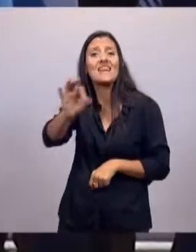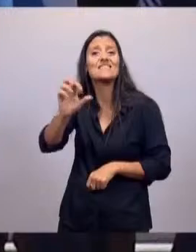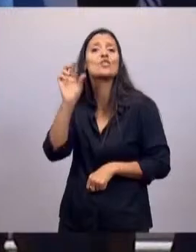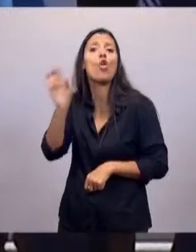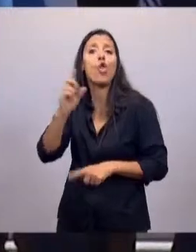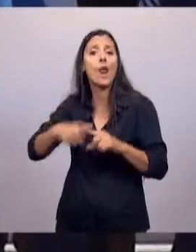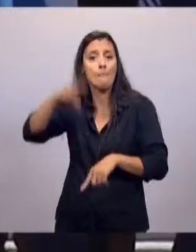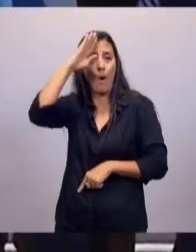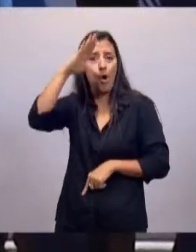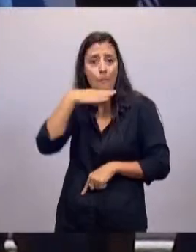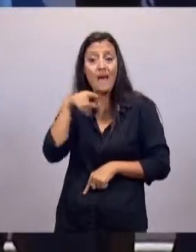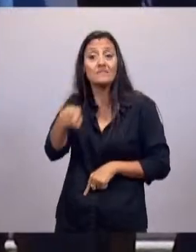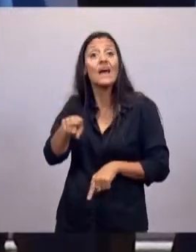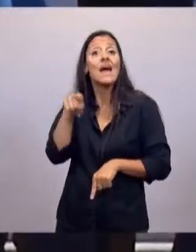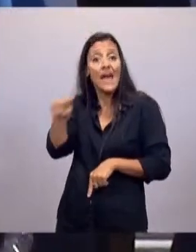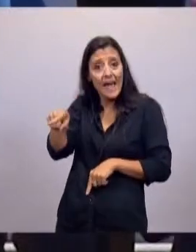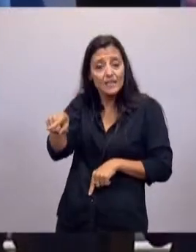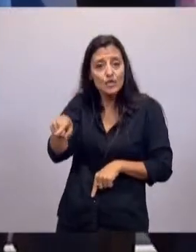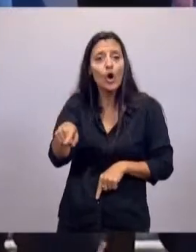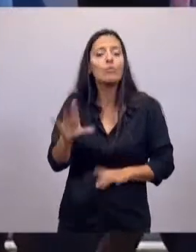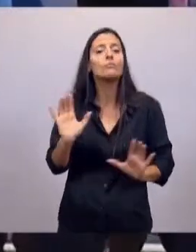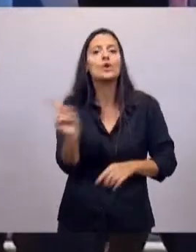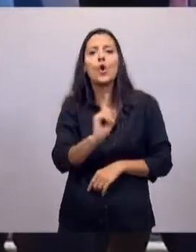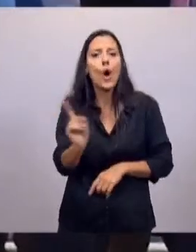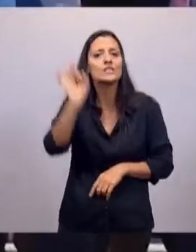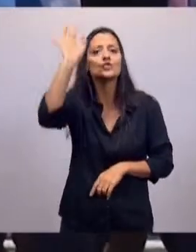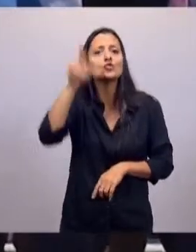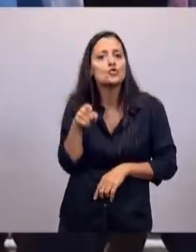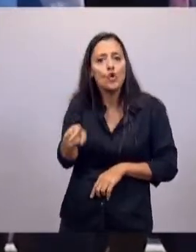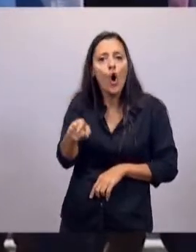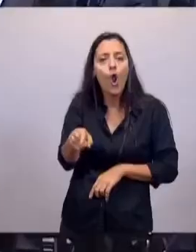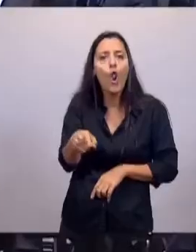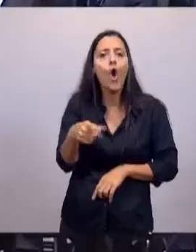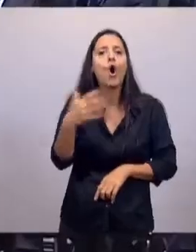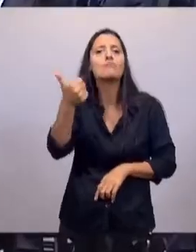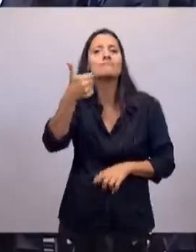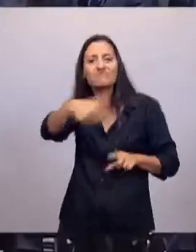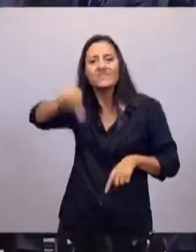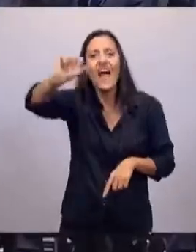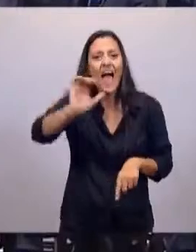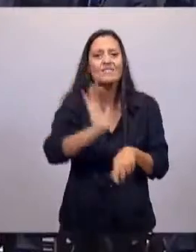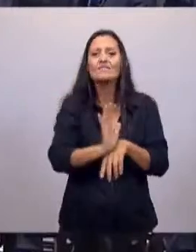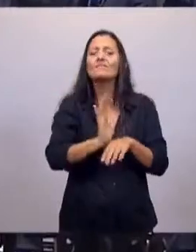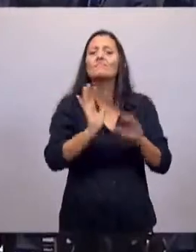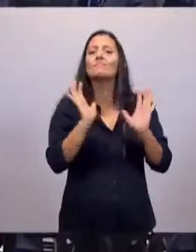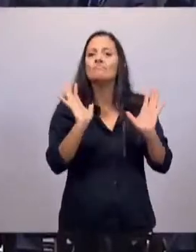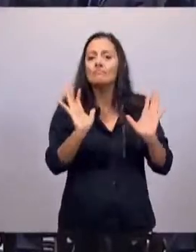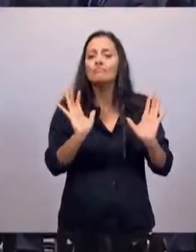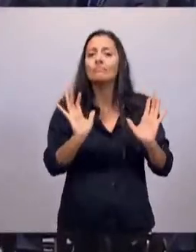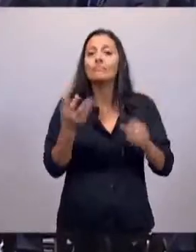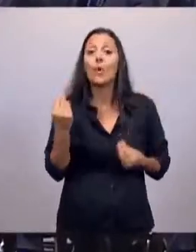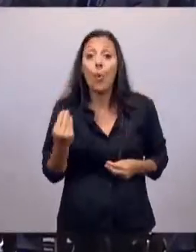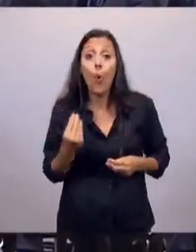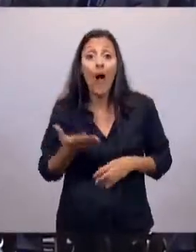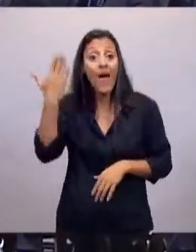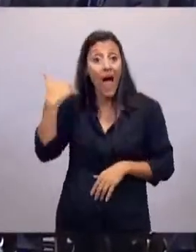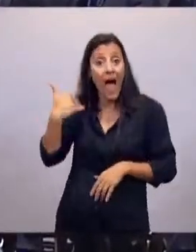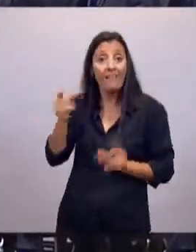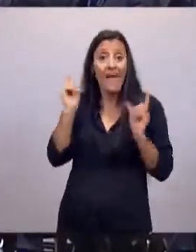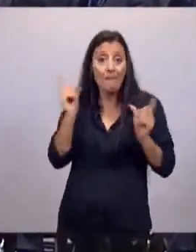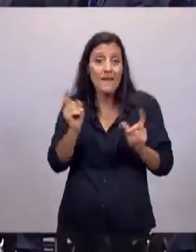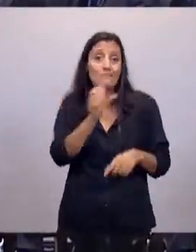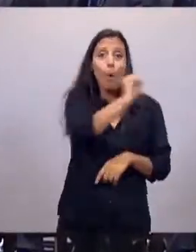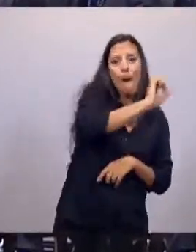mensuales, los cuales no solo son 6 veces inferiores a los de la